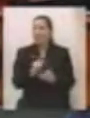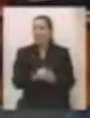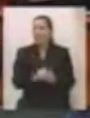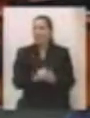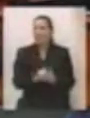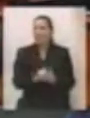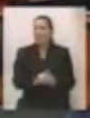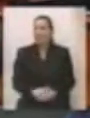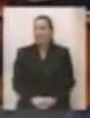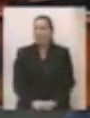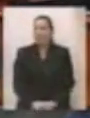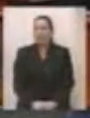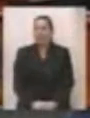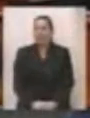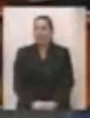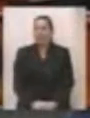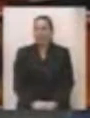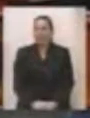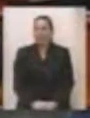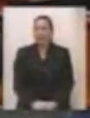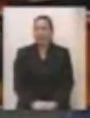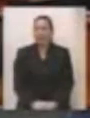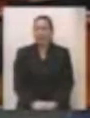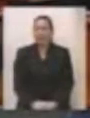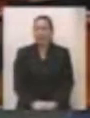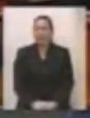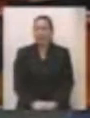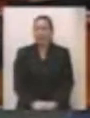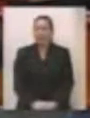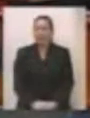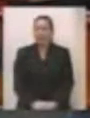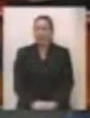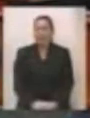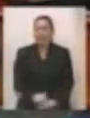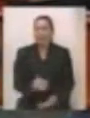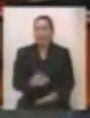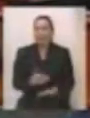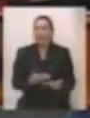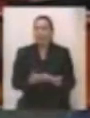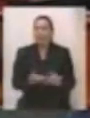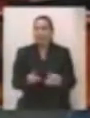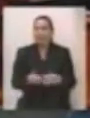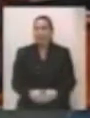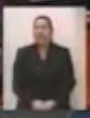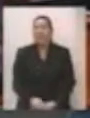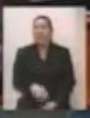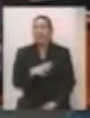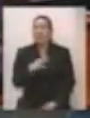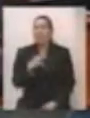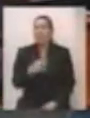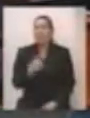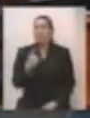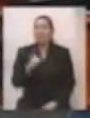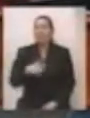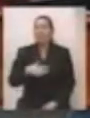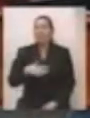la... Tiempo adicional. Se ha mejorado esta fórmula en la Comisión de la Mujer